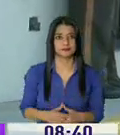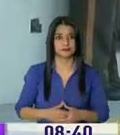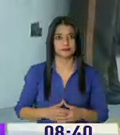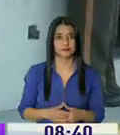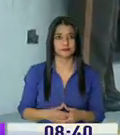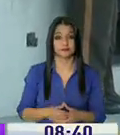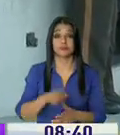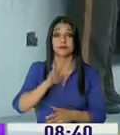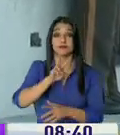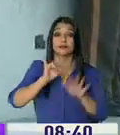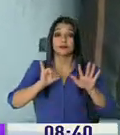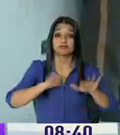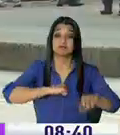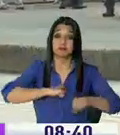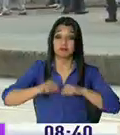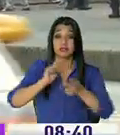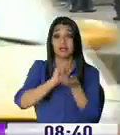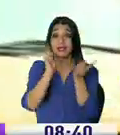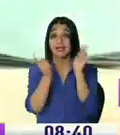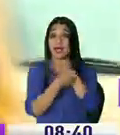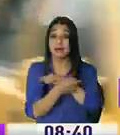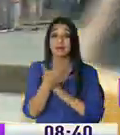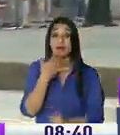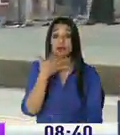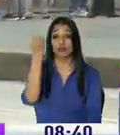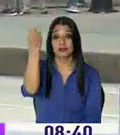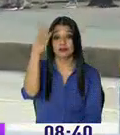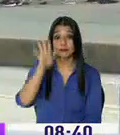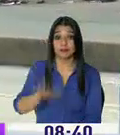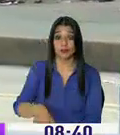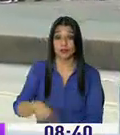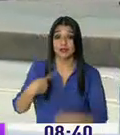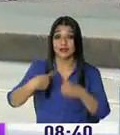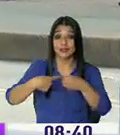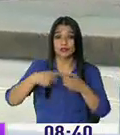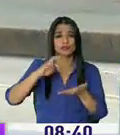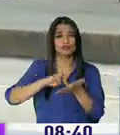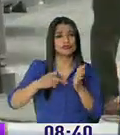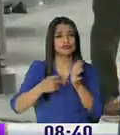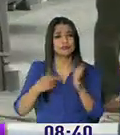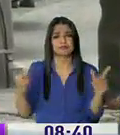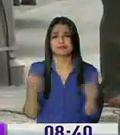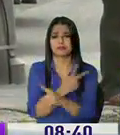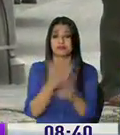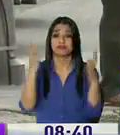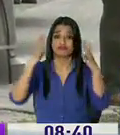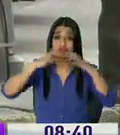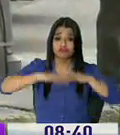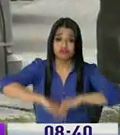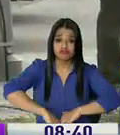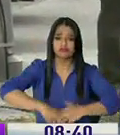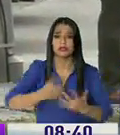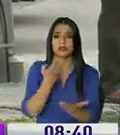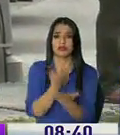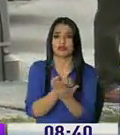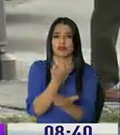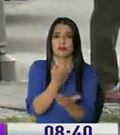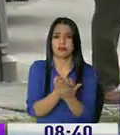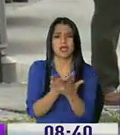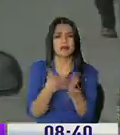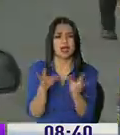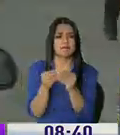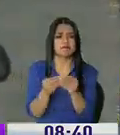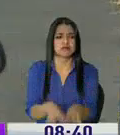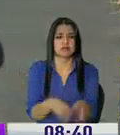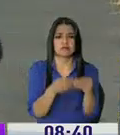si el 26 de mayo no se cambia el color del semáforo en Quito, representaría empeorar la crisis económica, que ha visto pérdidas